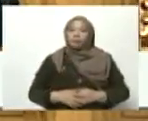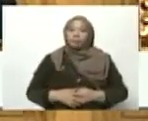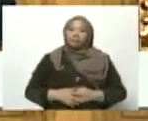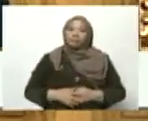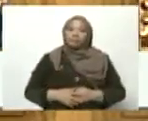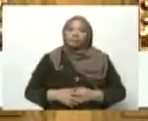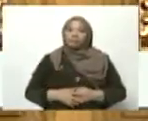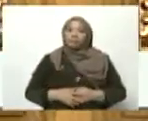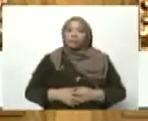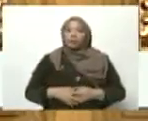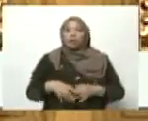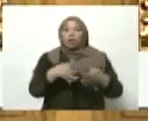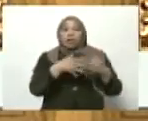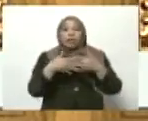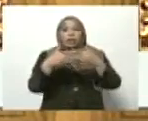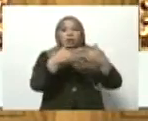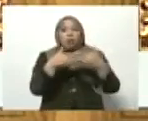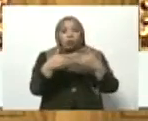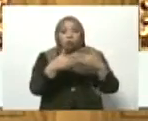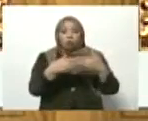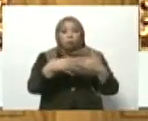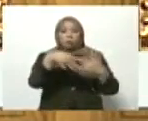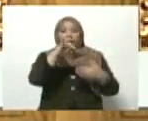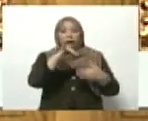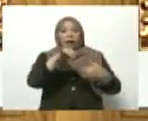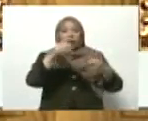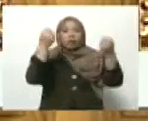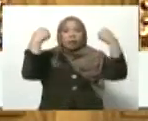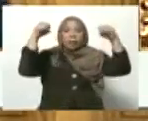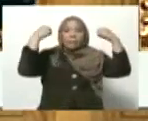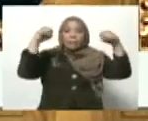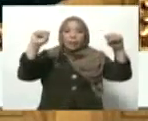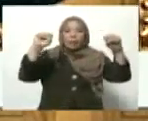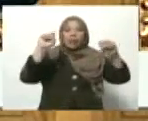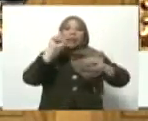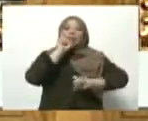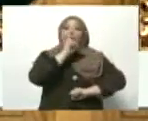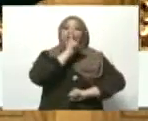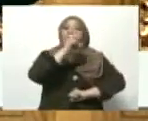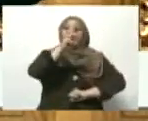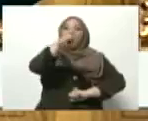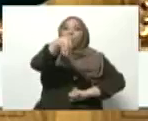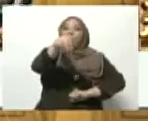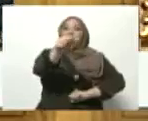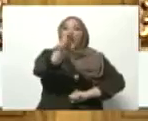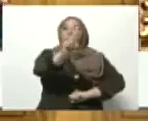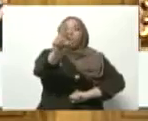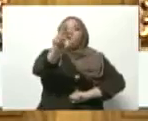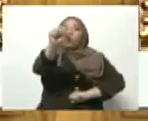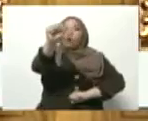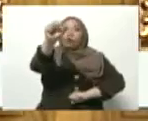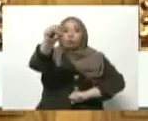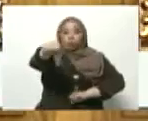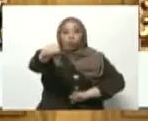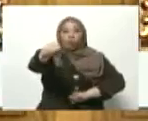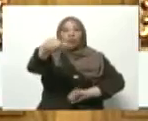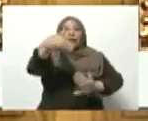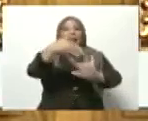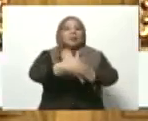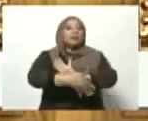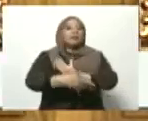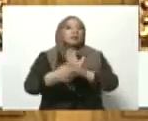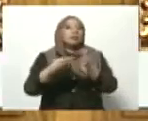que según los norteamericanos la rescataron ellos, porque el presidente Obama, el grupo Obama había dicho, no, nosotros nos abandonamos esto,